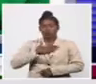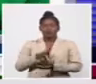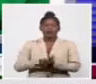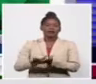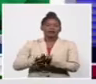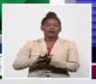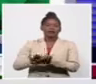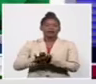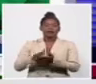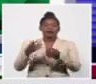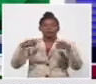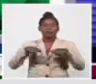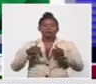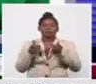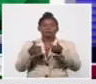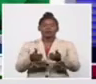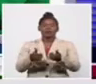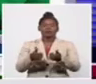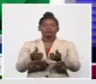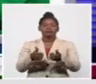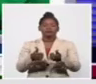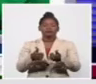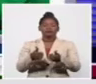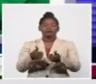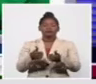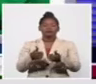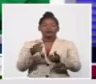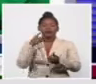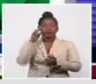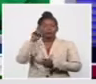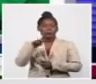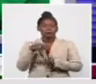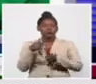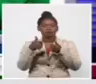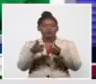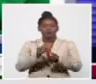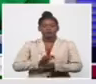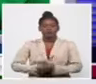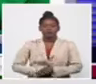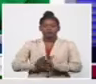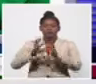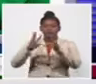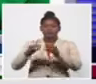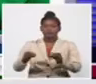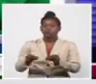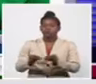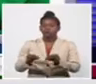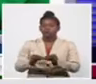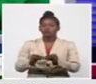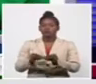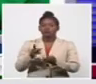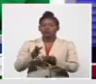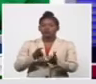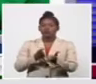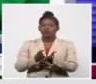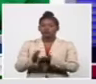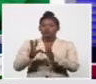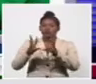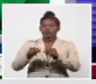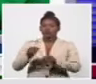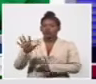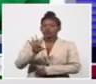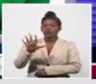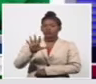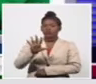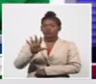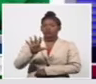el superior esta cifra. Y en el acumulado, pues también se mantiene el